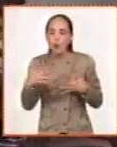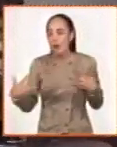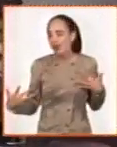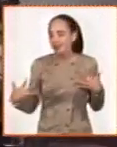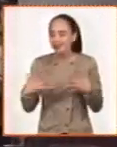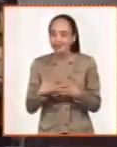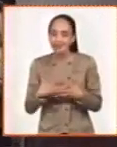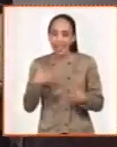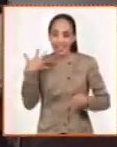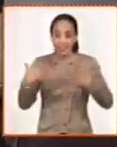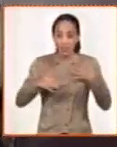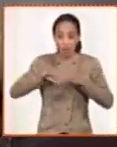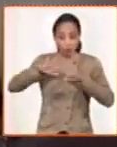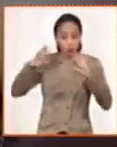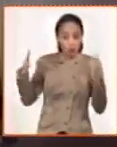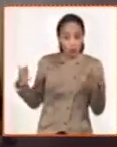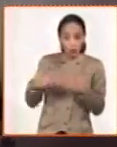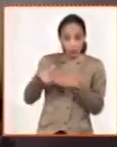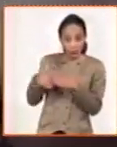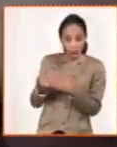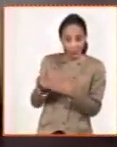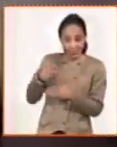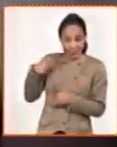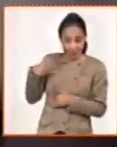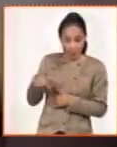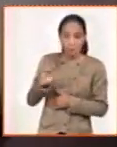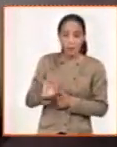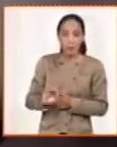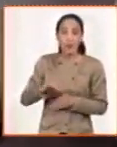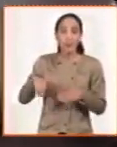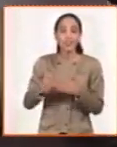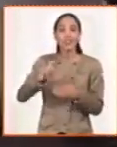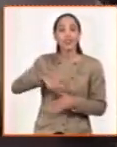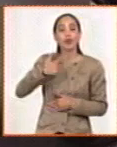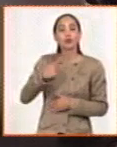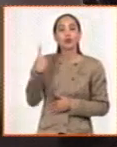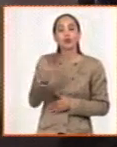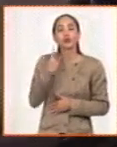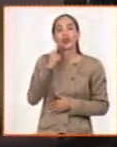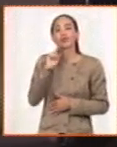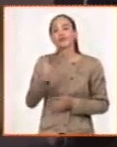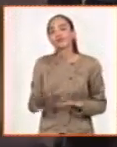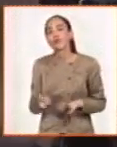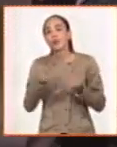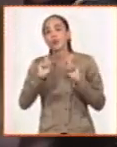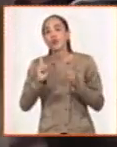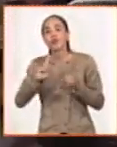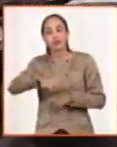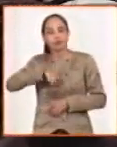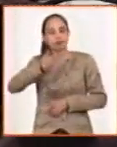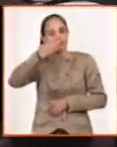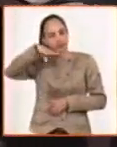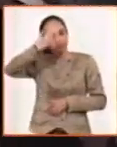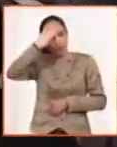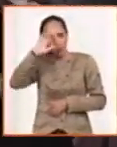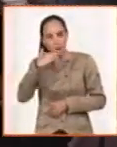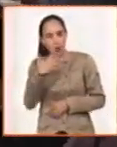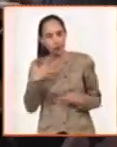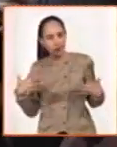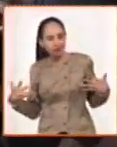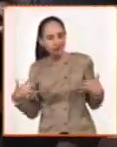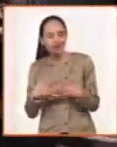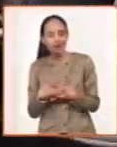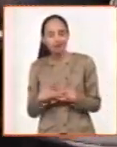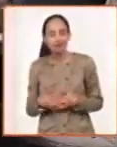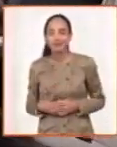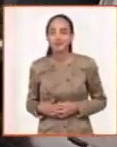días del Día de la Cultura Nacional con las esencias de la política cultural cubana? Bueno, gracias, Randy. Yo